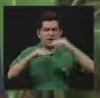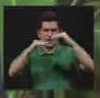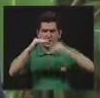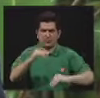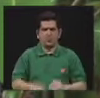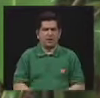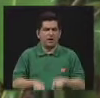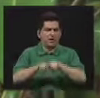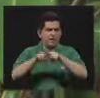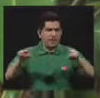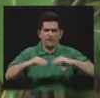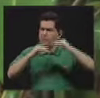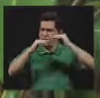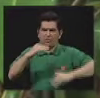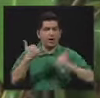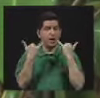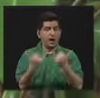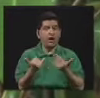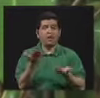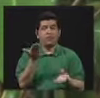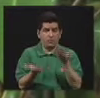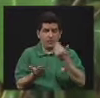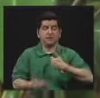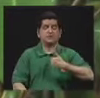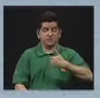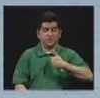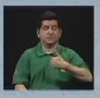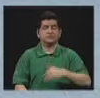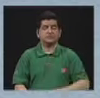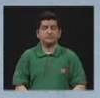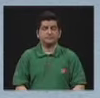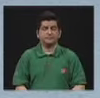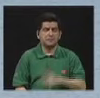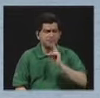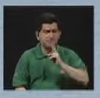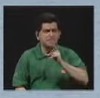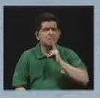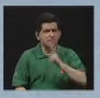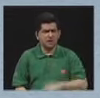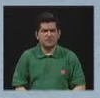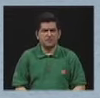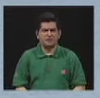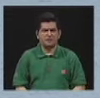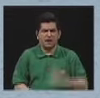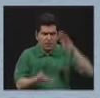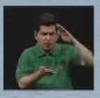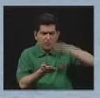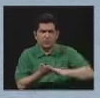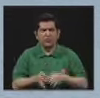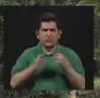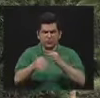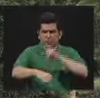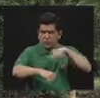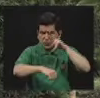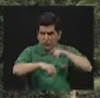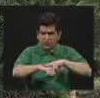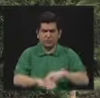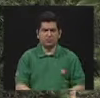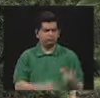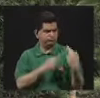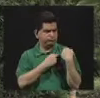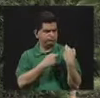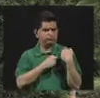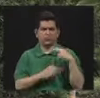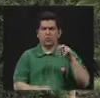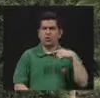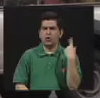eran tampoco tan bajas como las que actualmente pasamos. Si bien es cierto, hay una gran baja en el turismo a nivel nacional, la responsabilidad